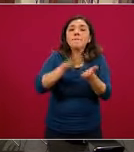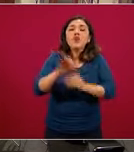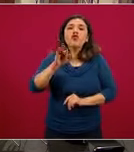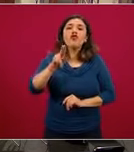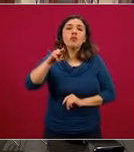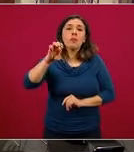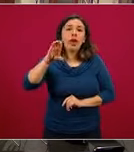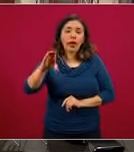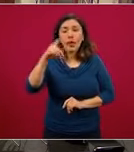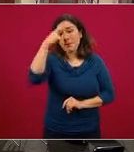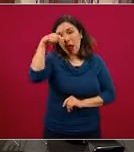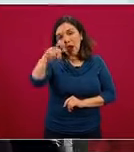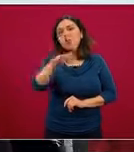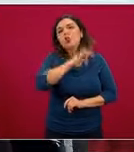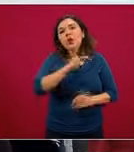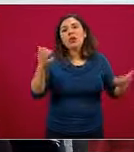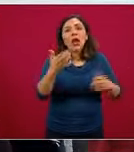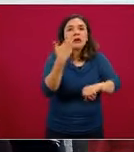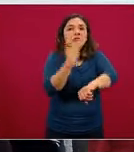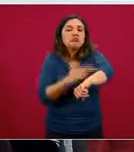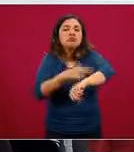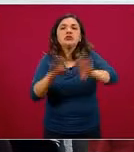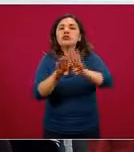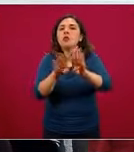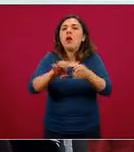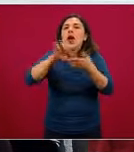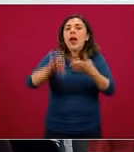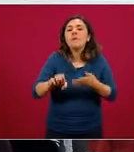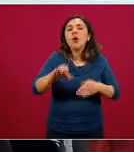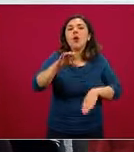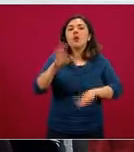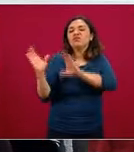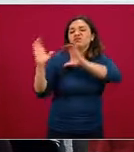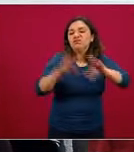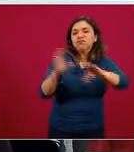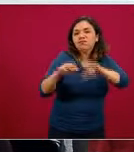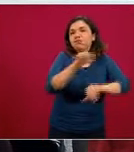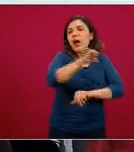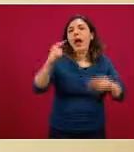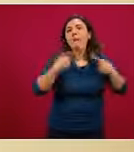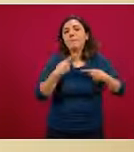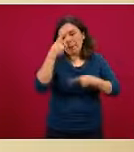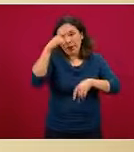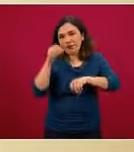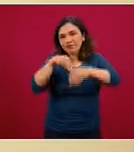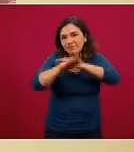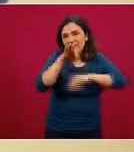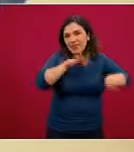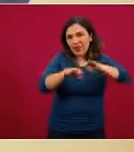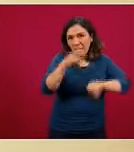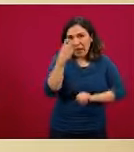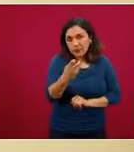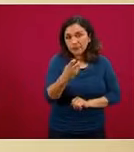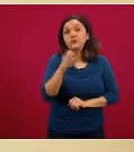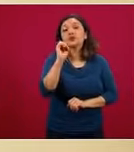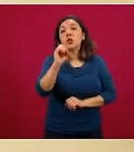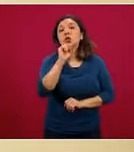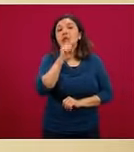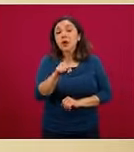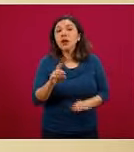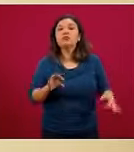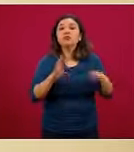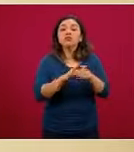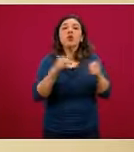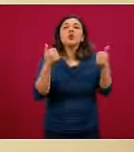FUMEC, para que puedan realizar, por ejemplo, las contrataciones ya de este personal, pero también va de la